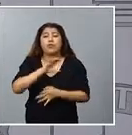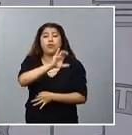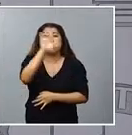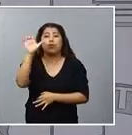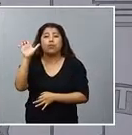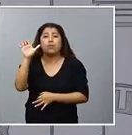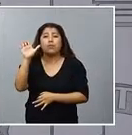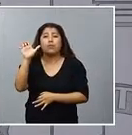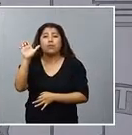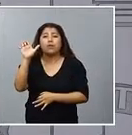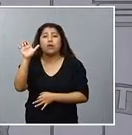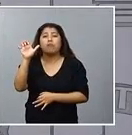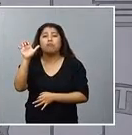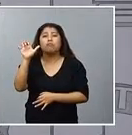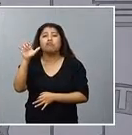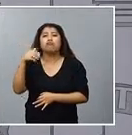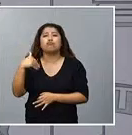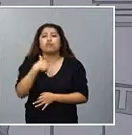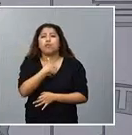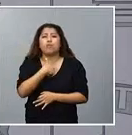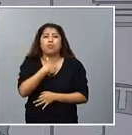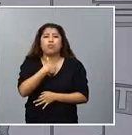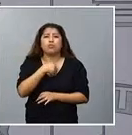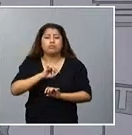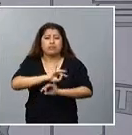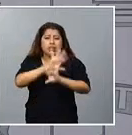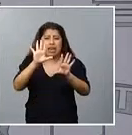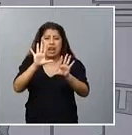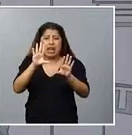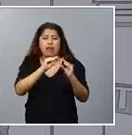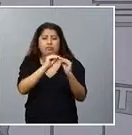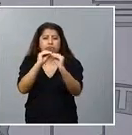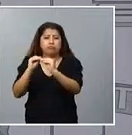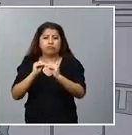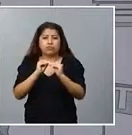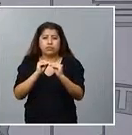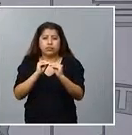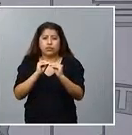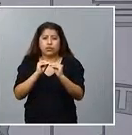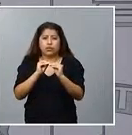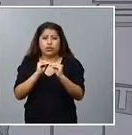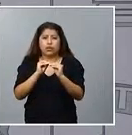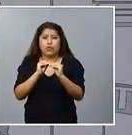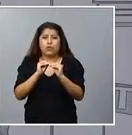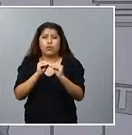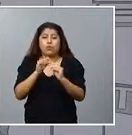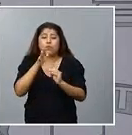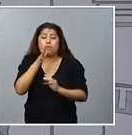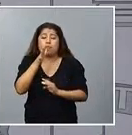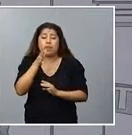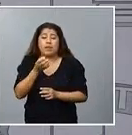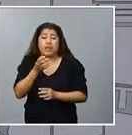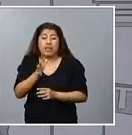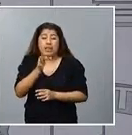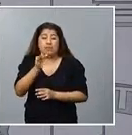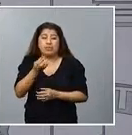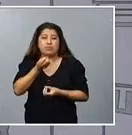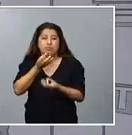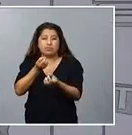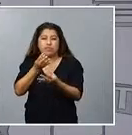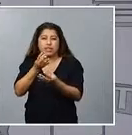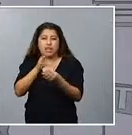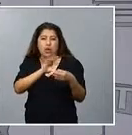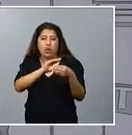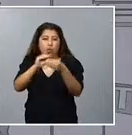una posición clara, una posición común, tal y como refleja la declaración conjunta que aprobamos el